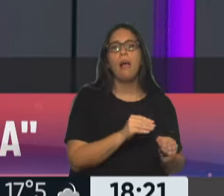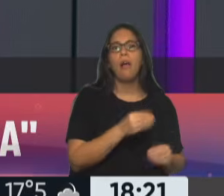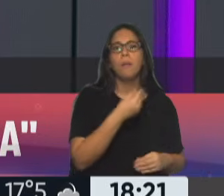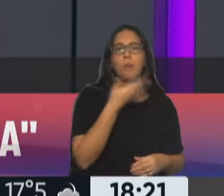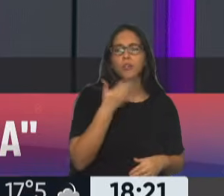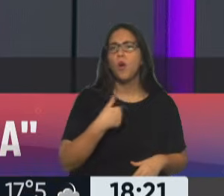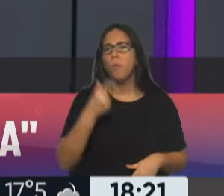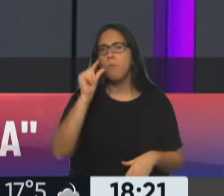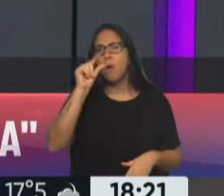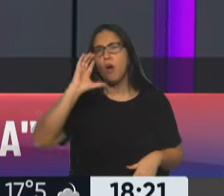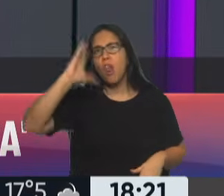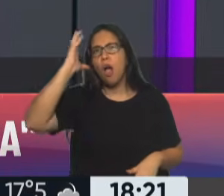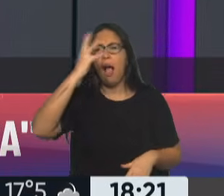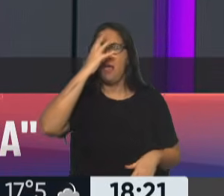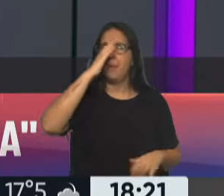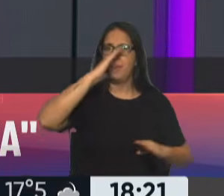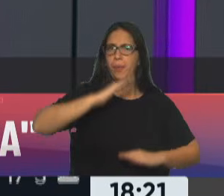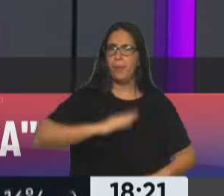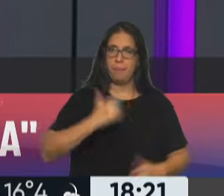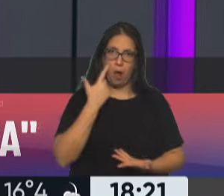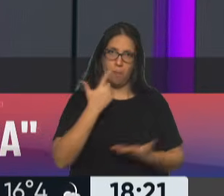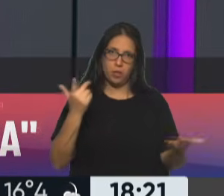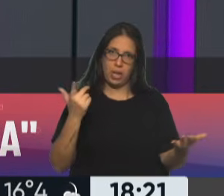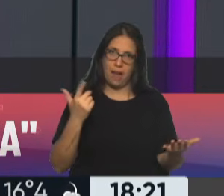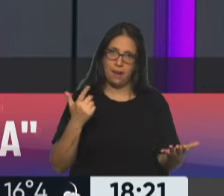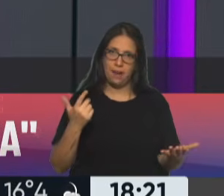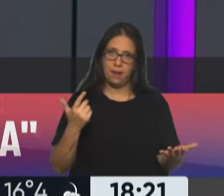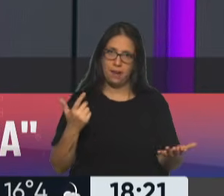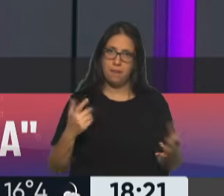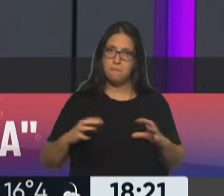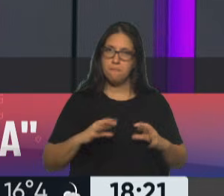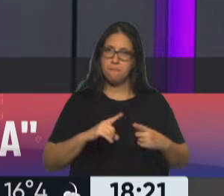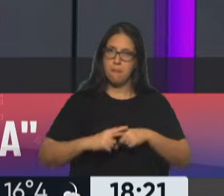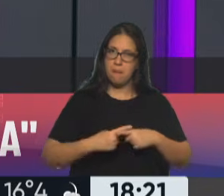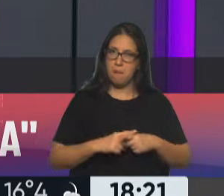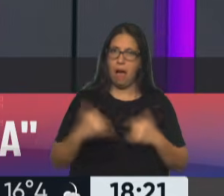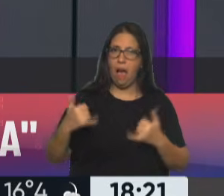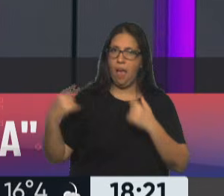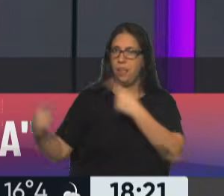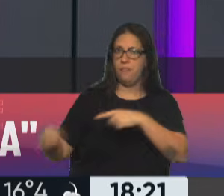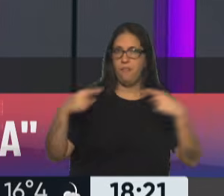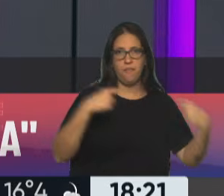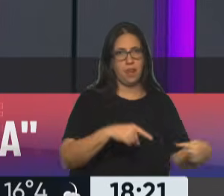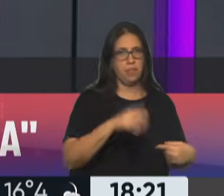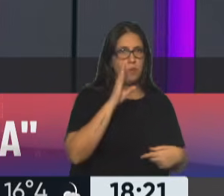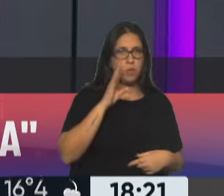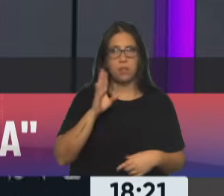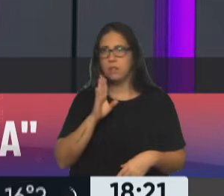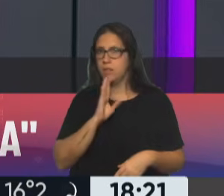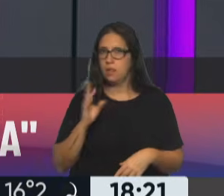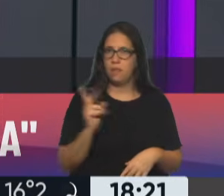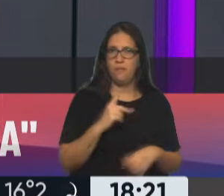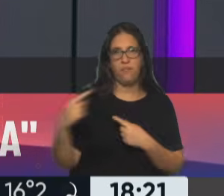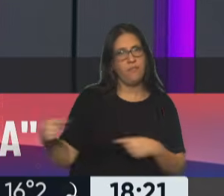enojado, bajando un poco la tensión, pero queriendo demostrar esa tensión o esas diferencias entre Estados Unidos e Israel. Sí, yo creo que también es